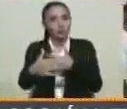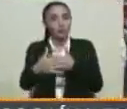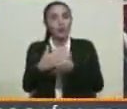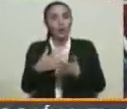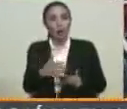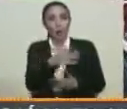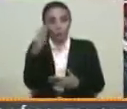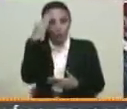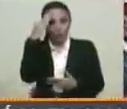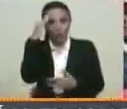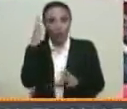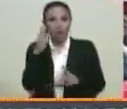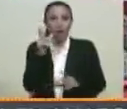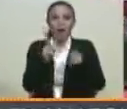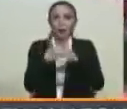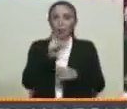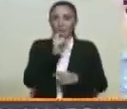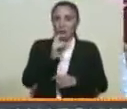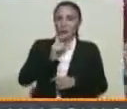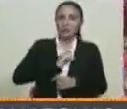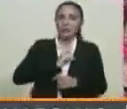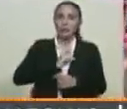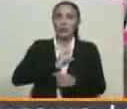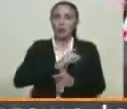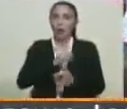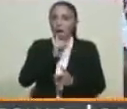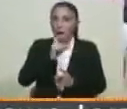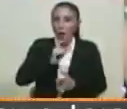saben quiénes son los enemigos de la guerra económica.